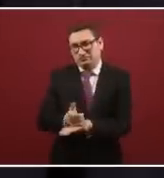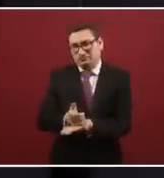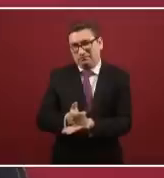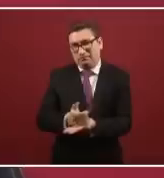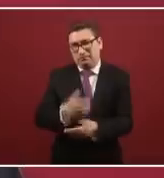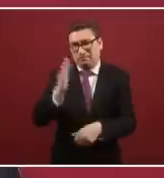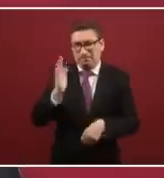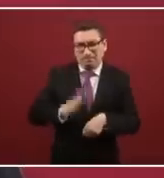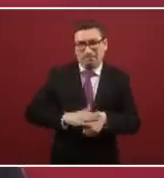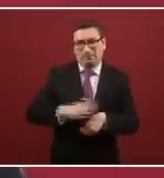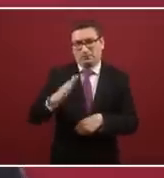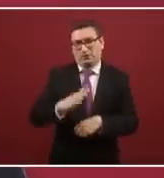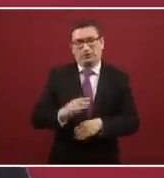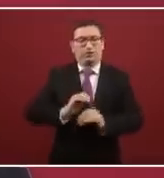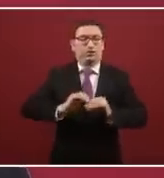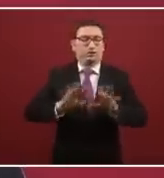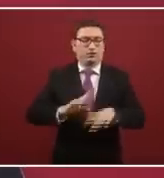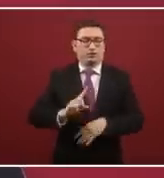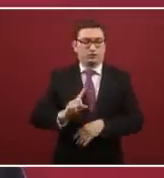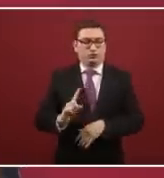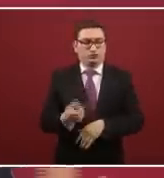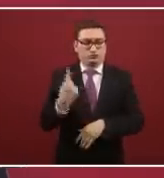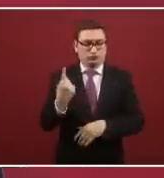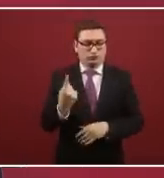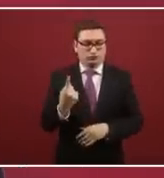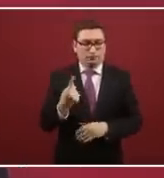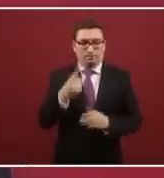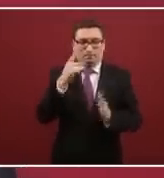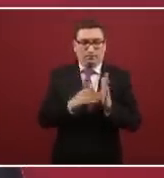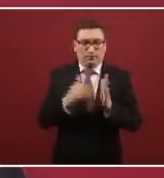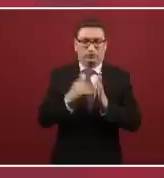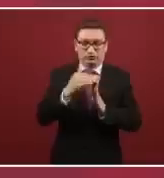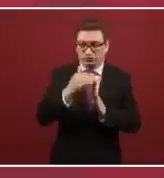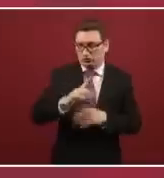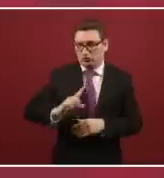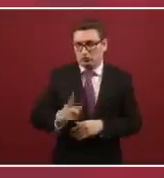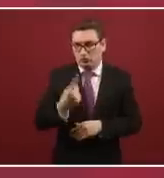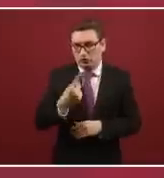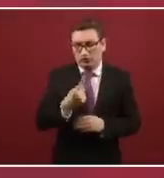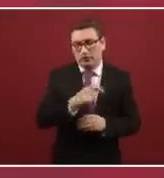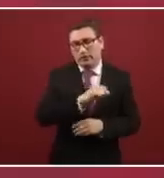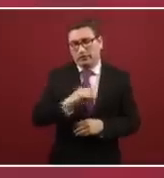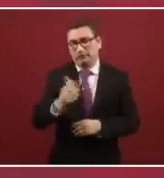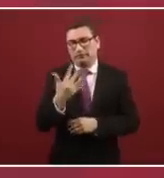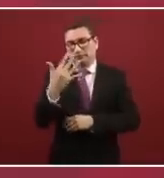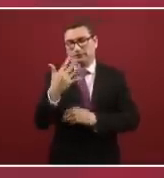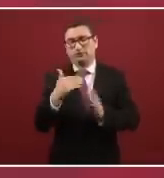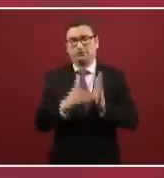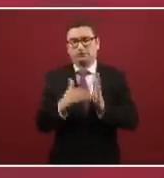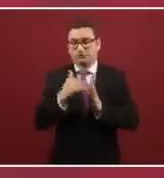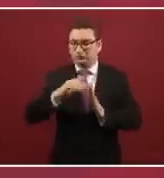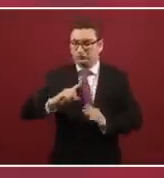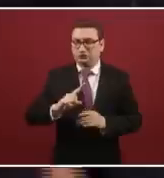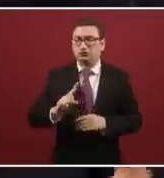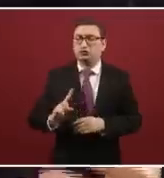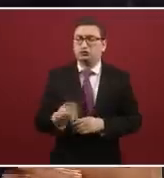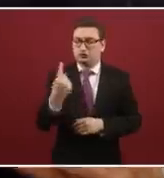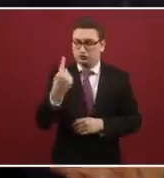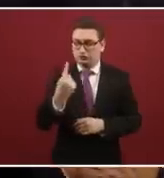Estamos hablando de dólares, de 1,000 millones de dólares a 5,000 millones de dólares.